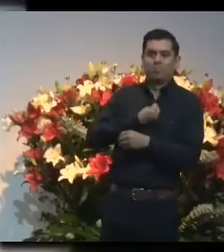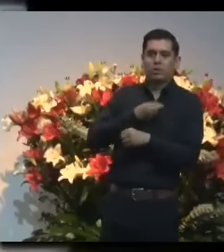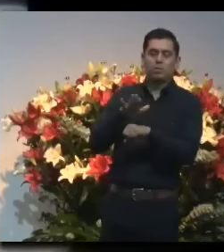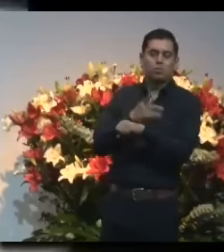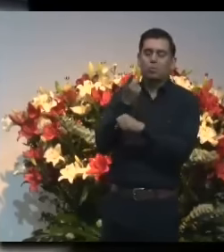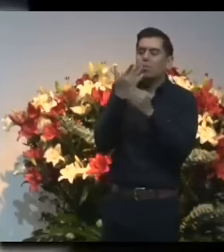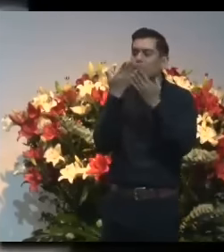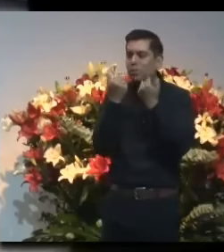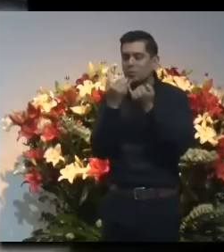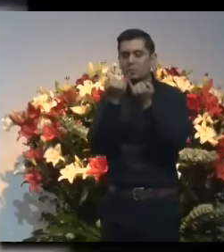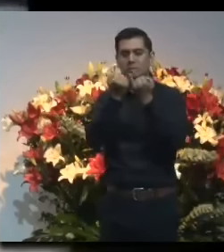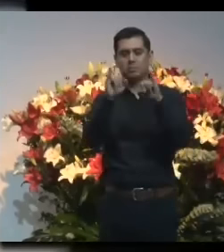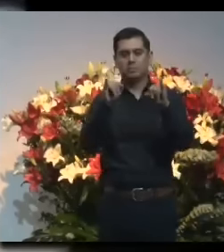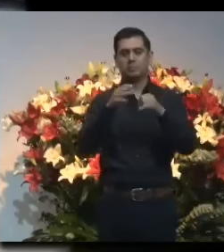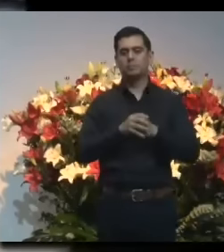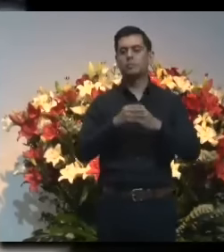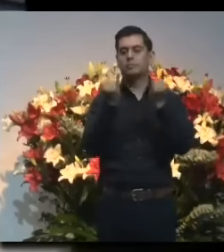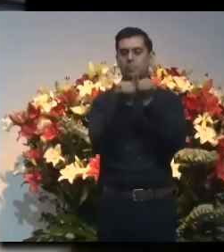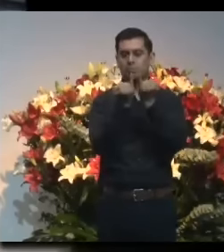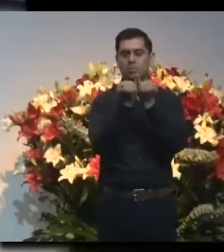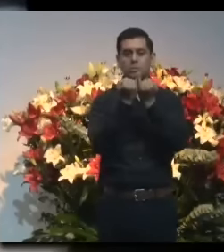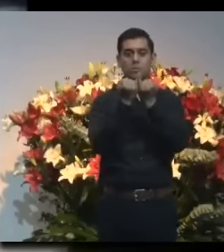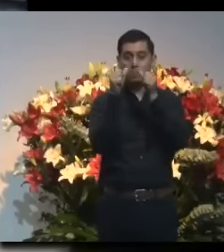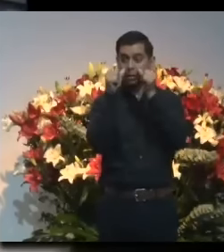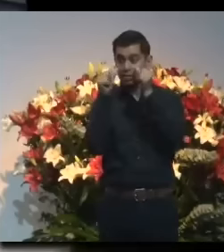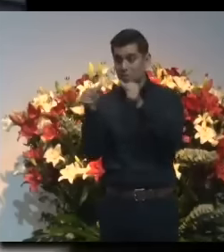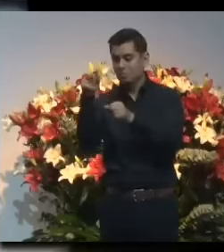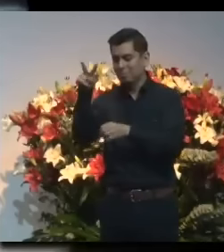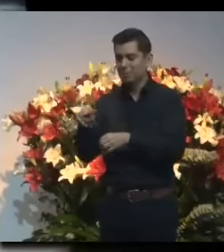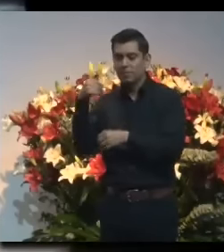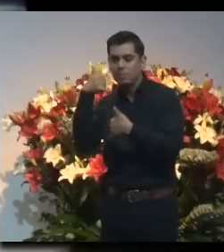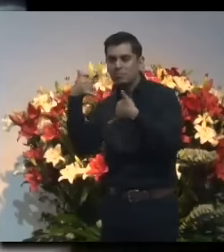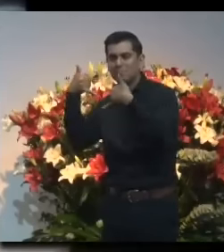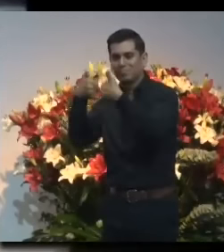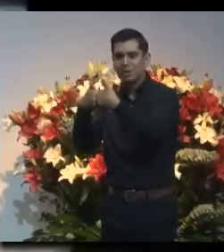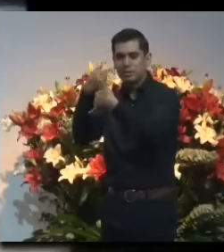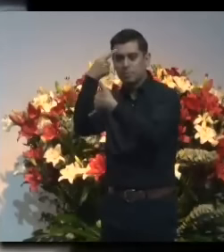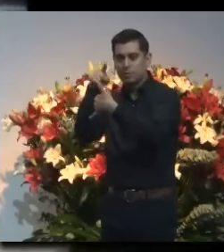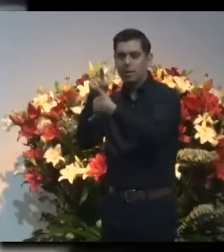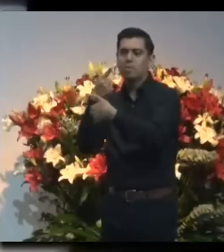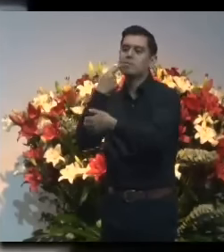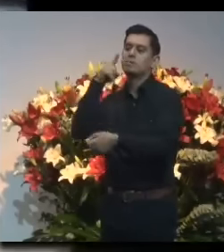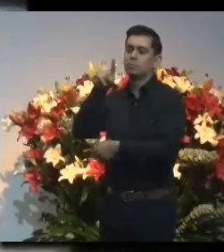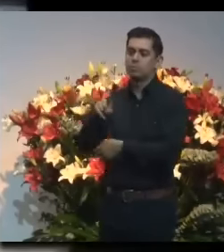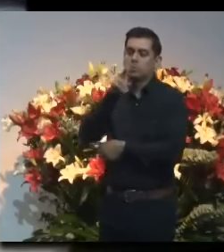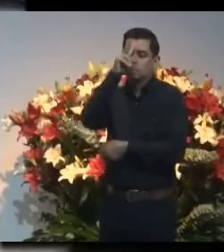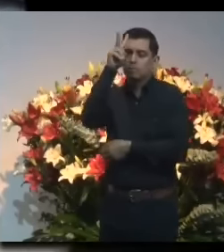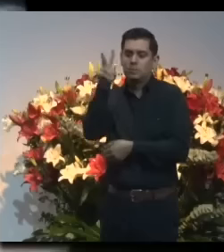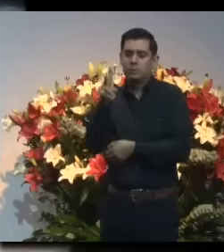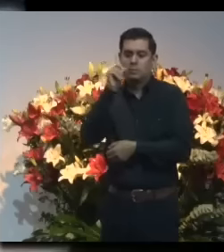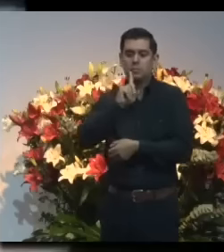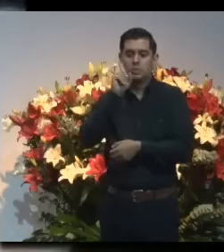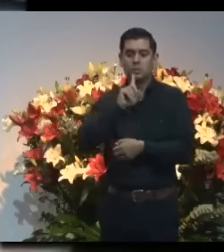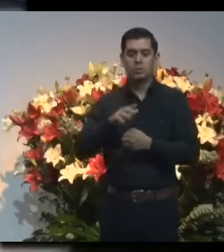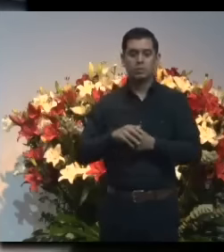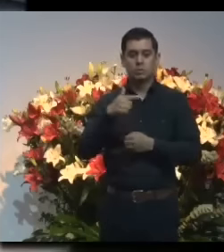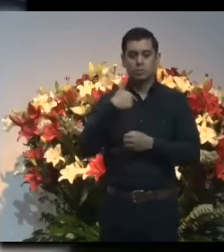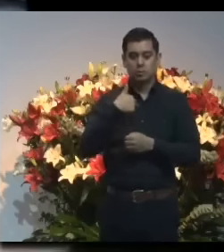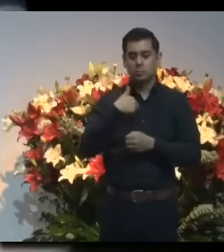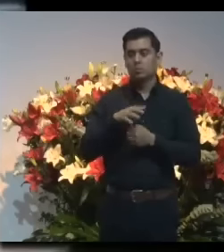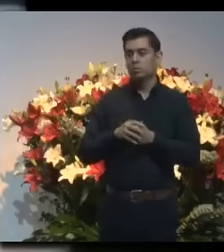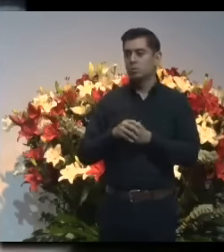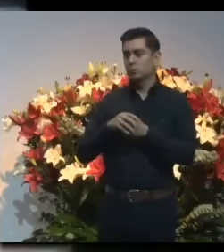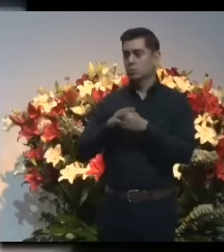lado. Atender las llamadas de violencia para mí va a ser fundamental. Entonces, como empresaria puse una